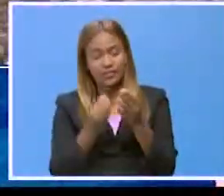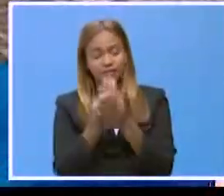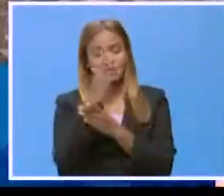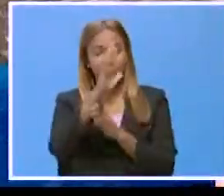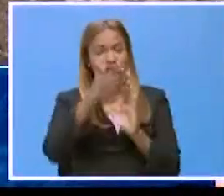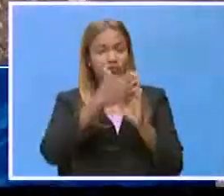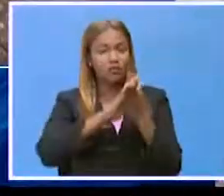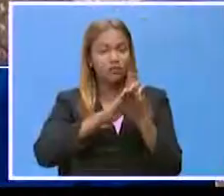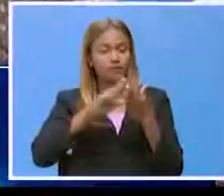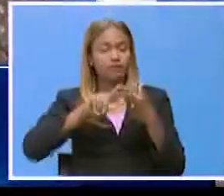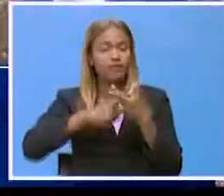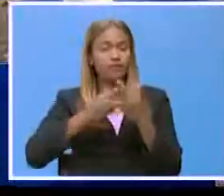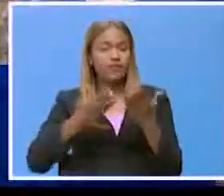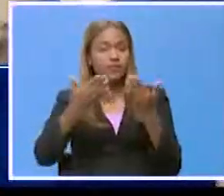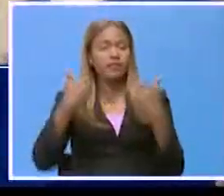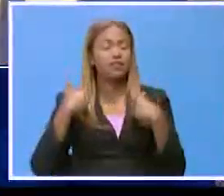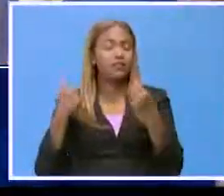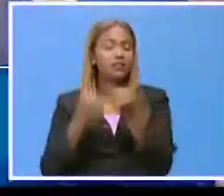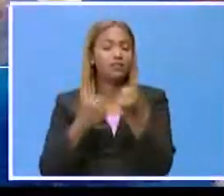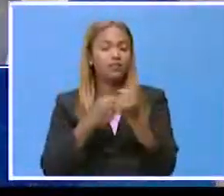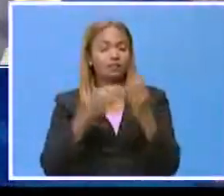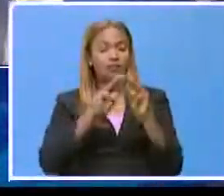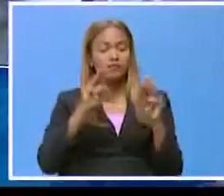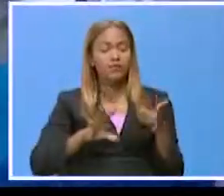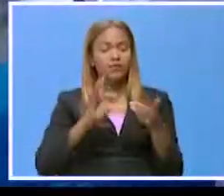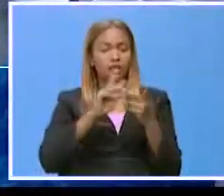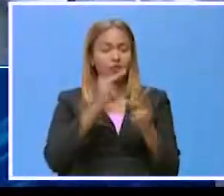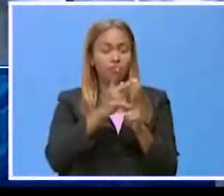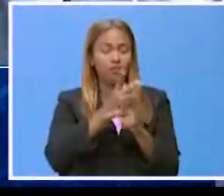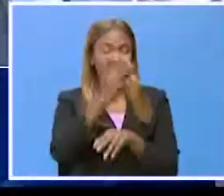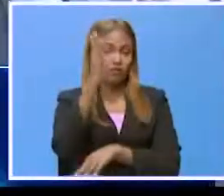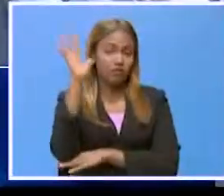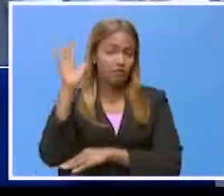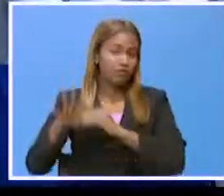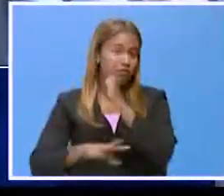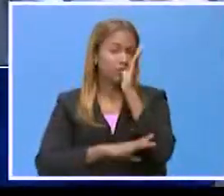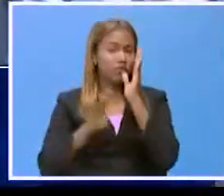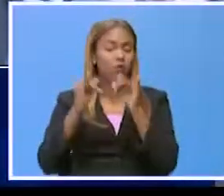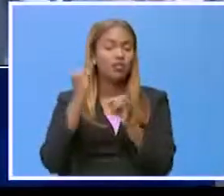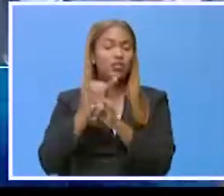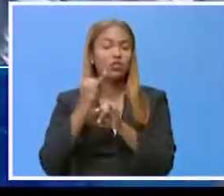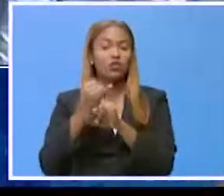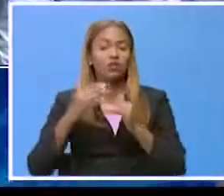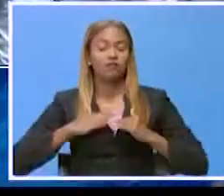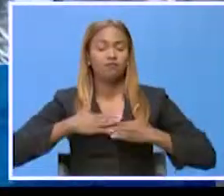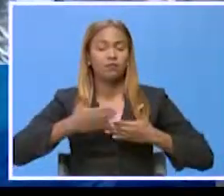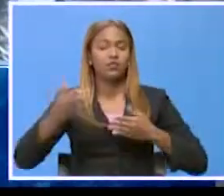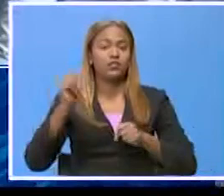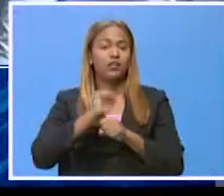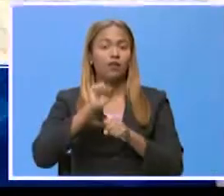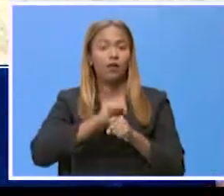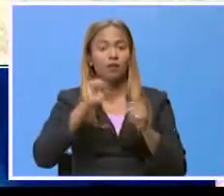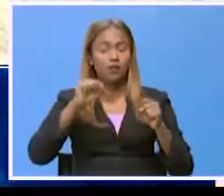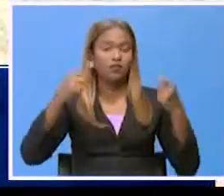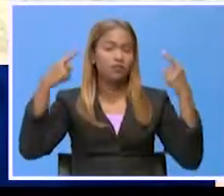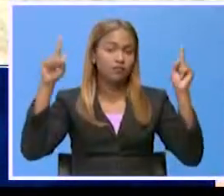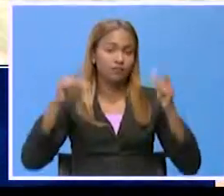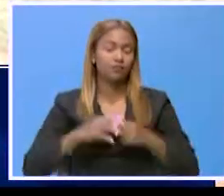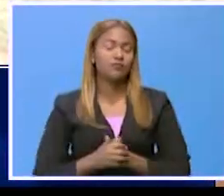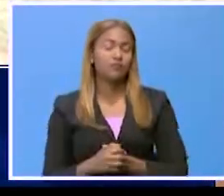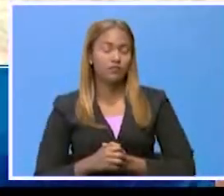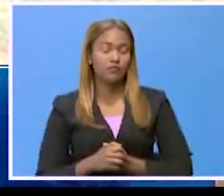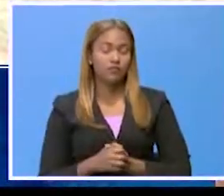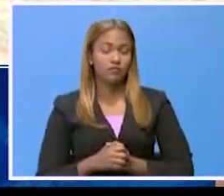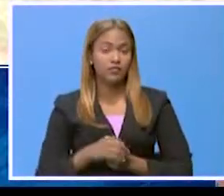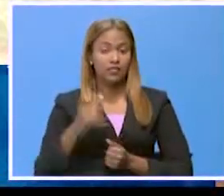iniciativa en la que cuenta con el apoyo del ministerio de medio ambiente e instituciones que han puesto su empeño en hacerlo realidad desde que asumimos